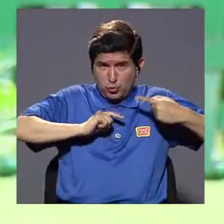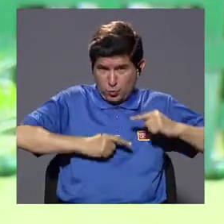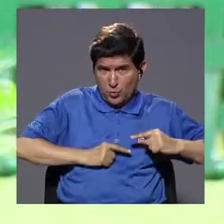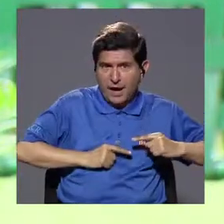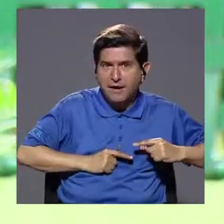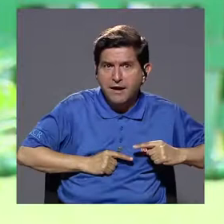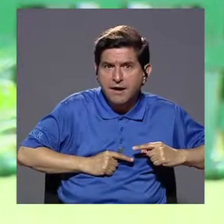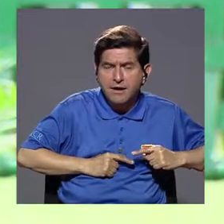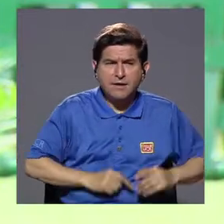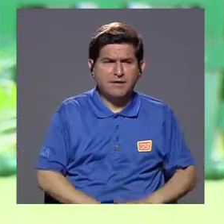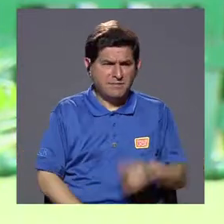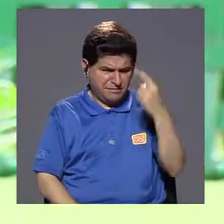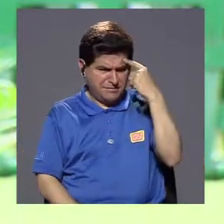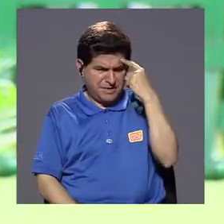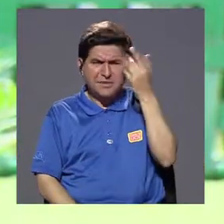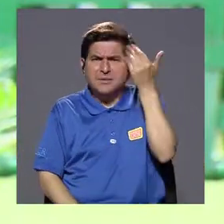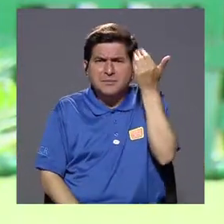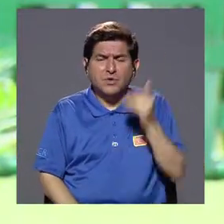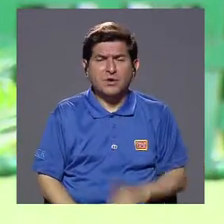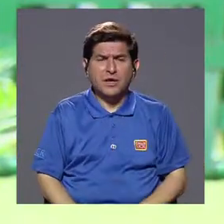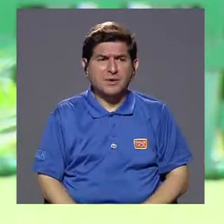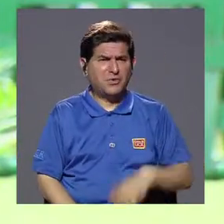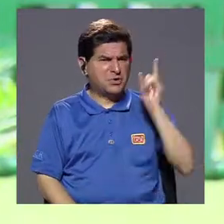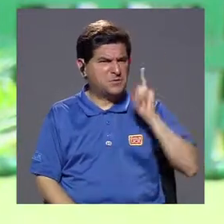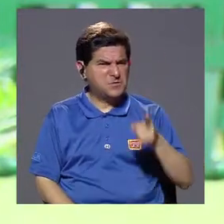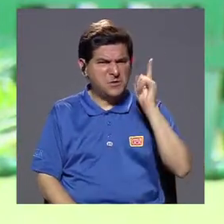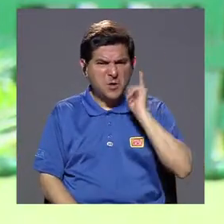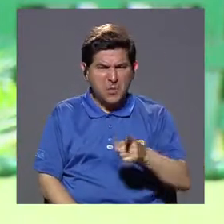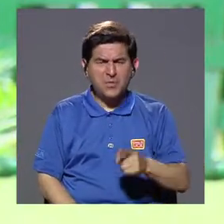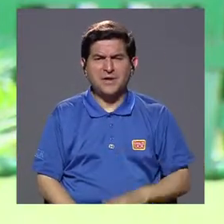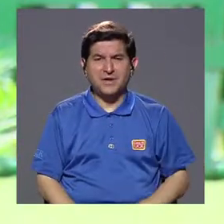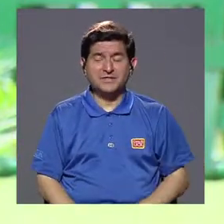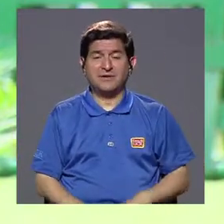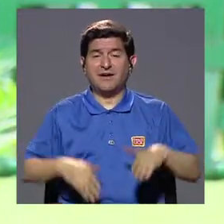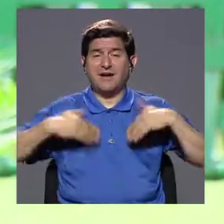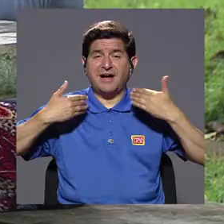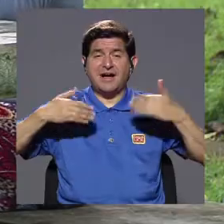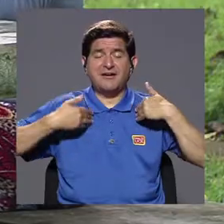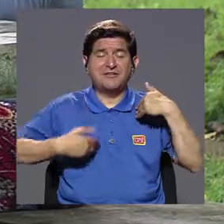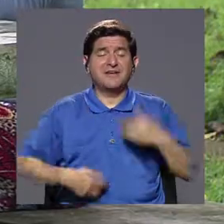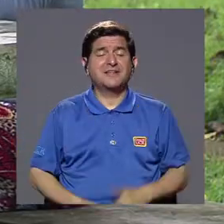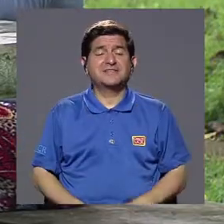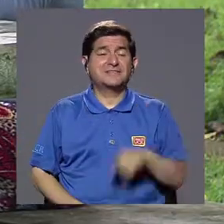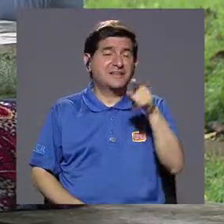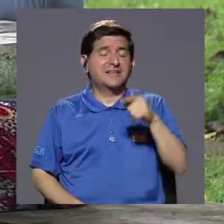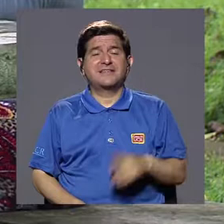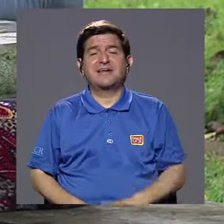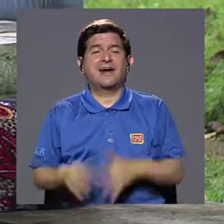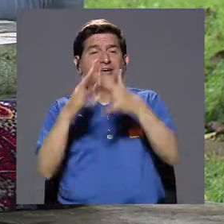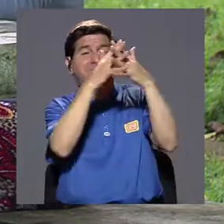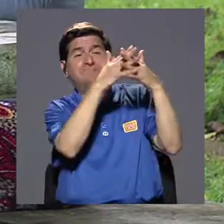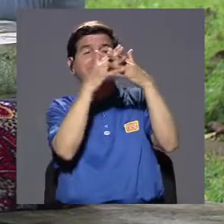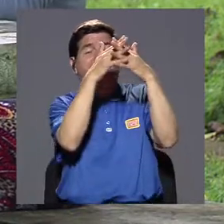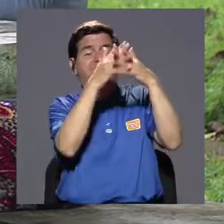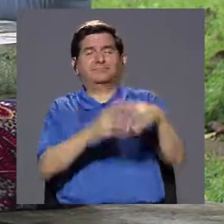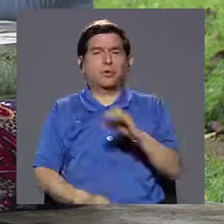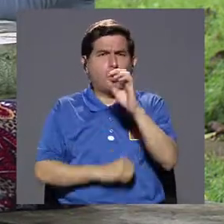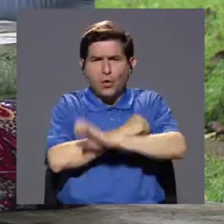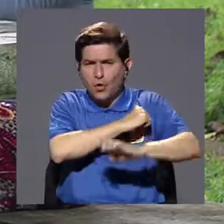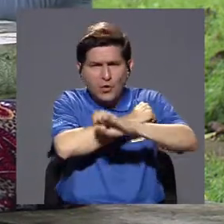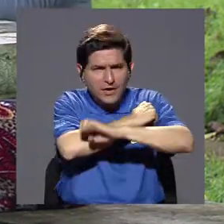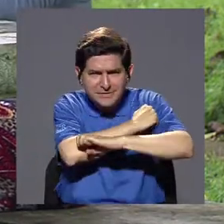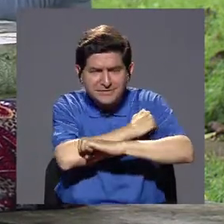lo lo plantea así a partir de estos imperativos donde nos ven en una felicidad americana una felicidad norteamericana